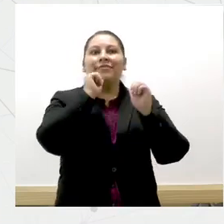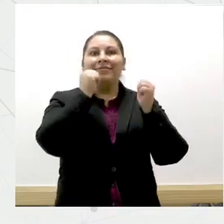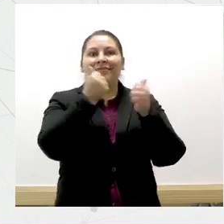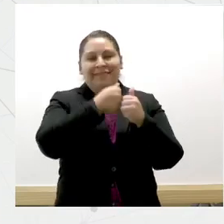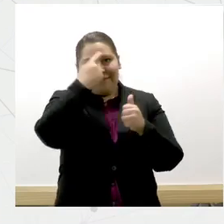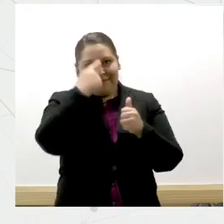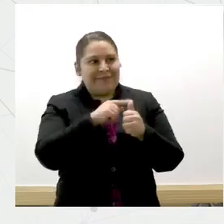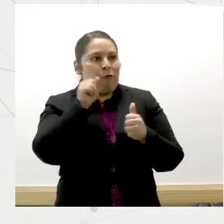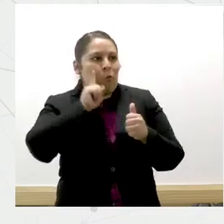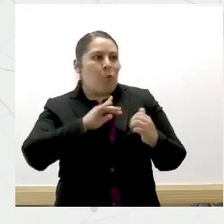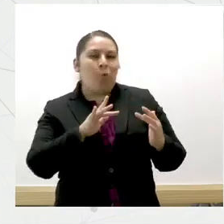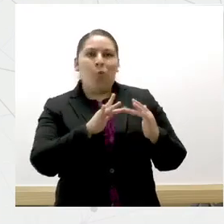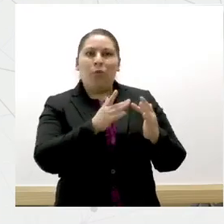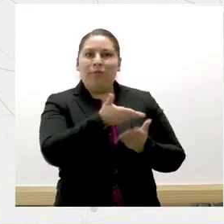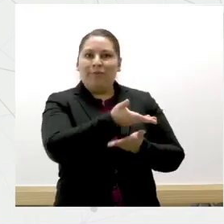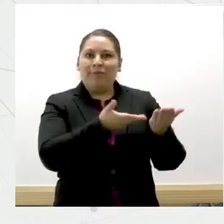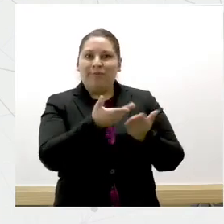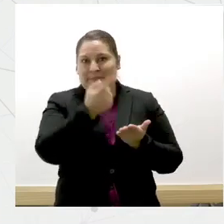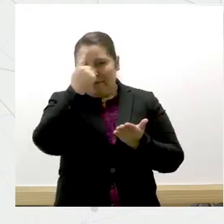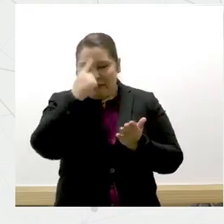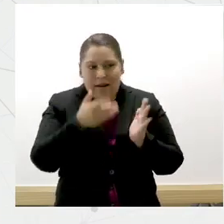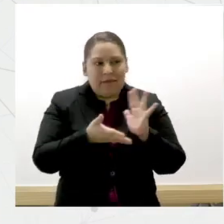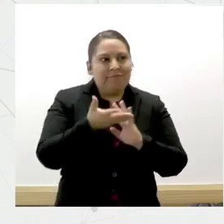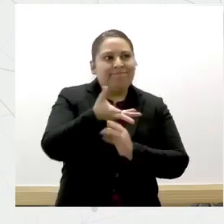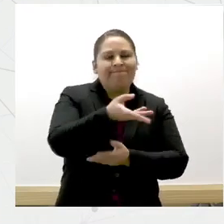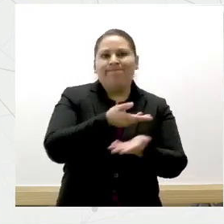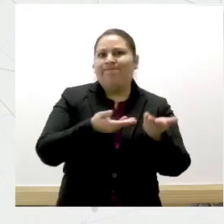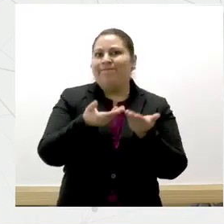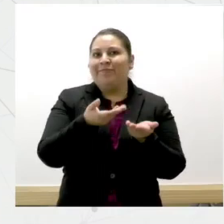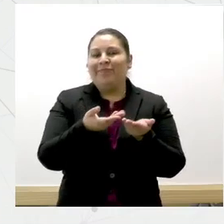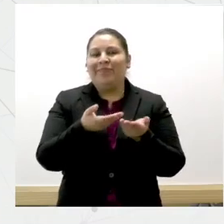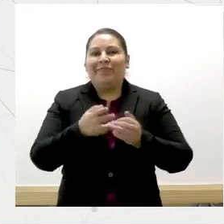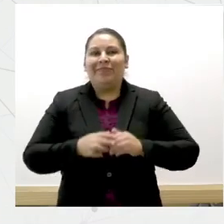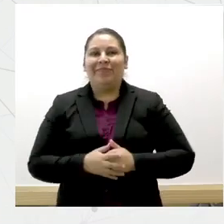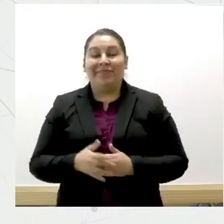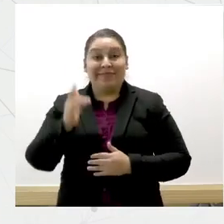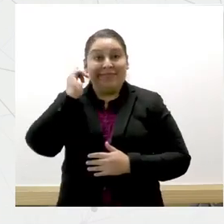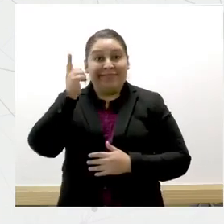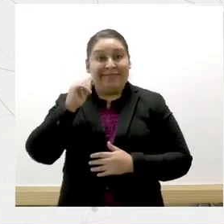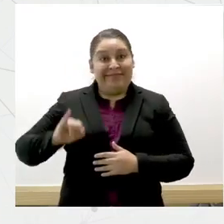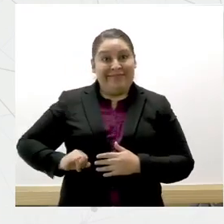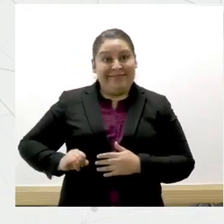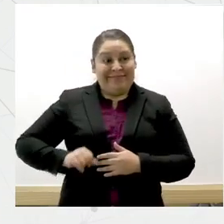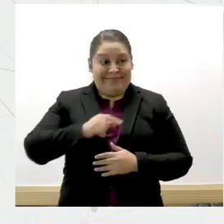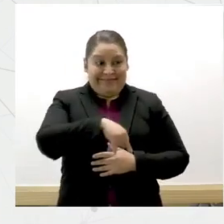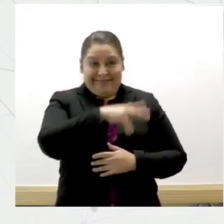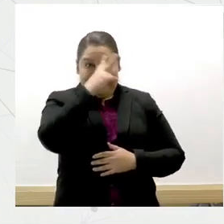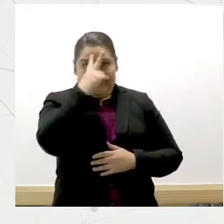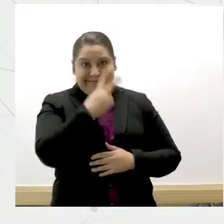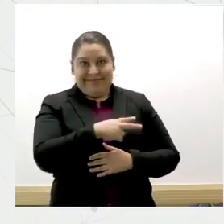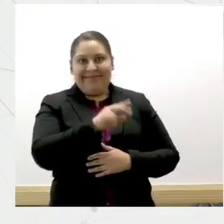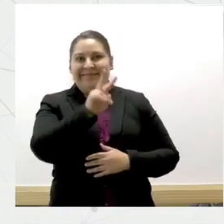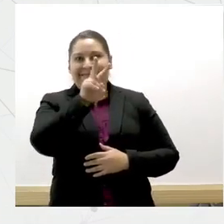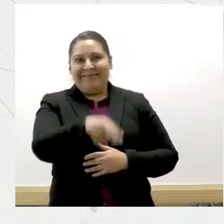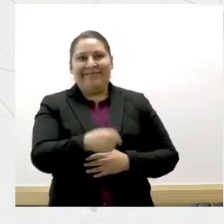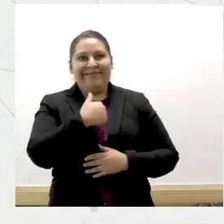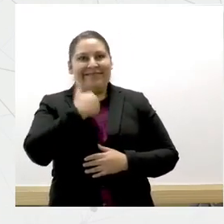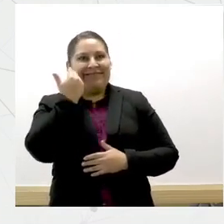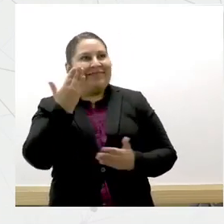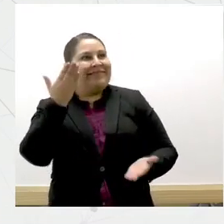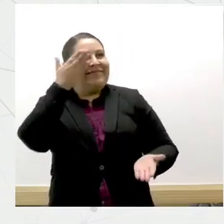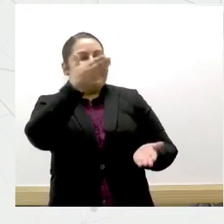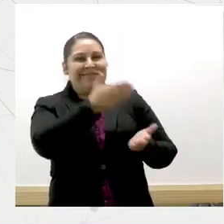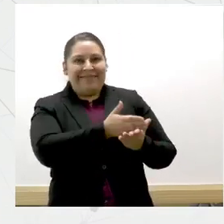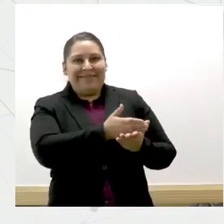trata precisamente de construir estas redes, ¿no? Y yo creo que sería muy interesante en México y sería un placer, desde luego, asistir a la puesta de largo,